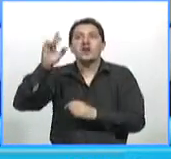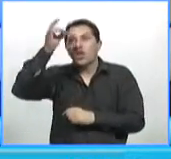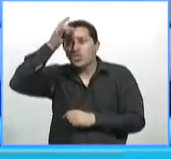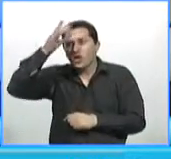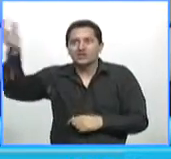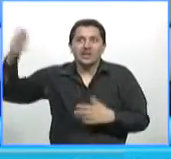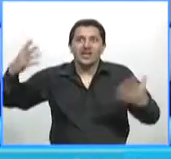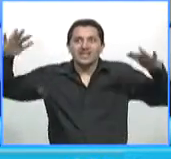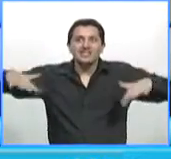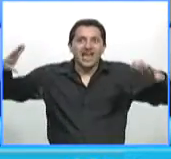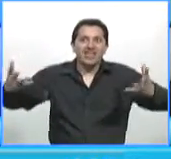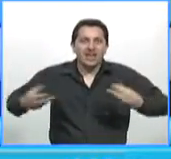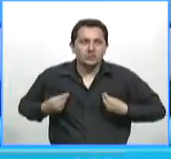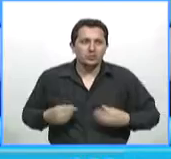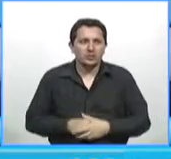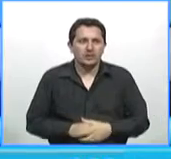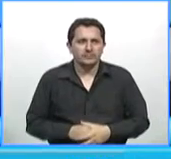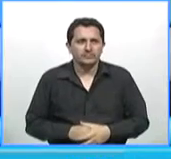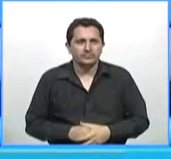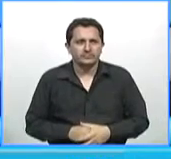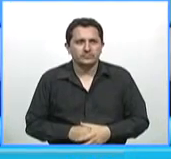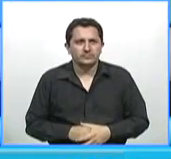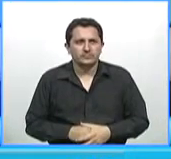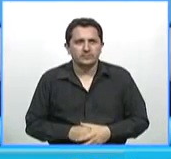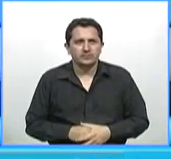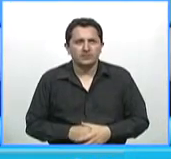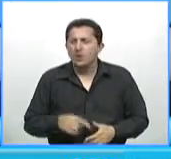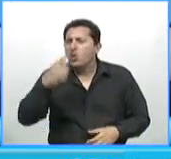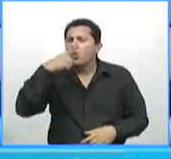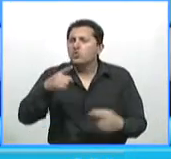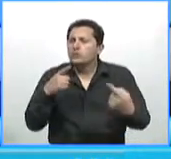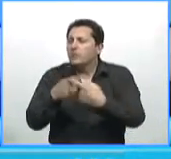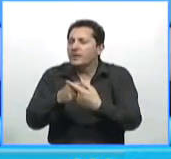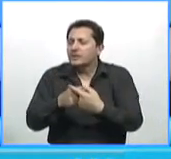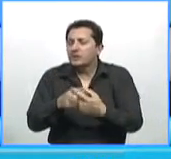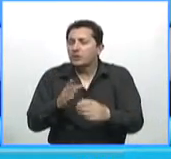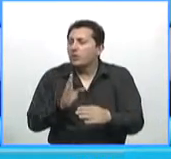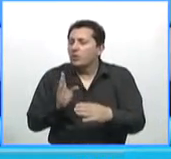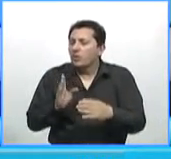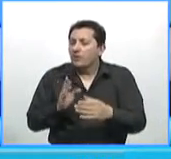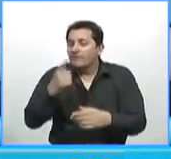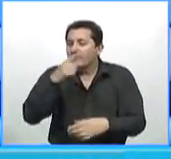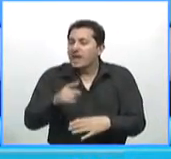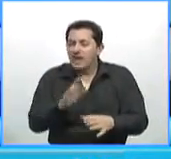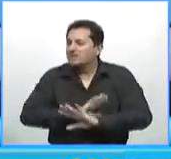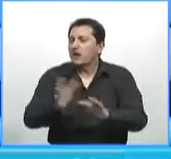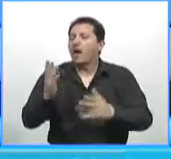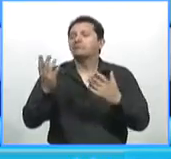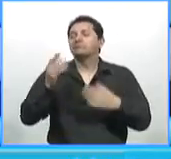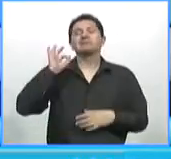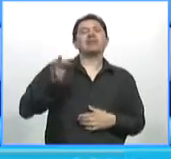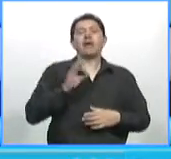por ganado antes de entrar a la cancha? Es que fue un año donde yo creo que era para disfrutarla a la final, como te decía,